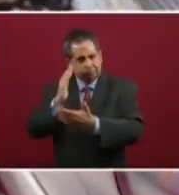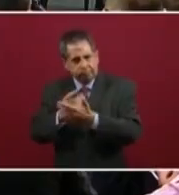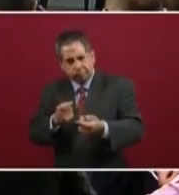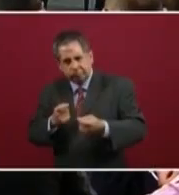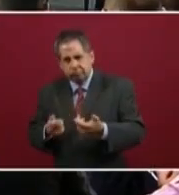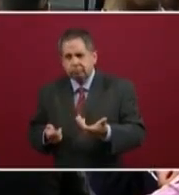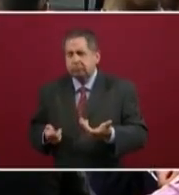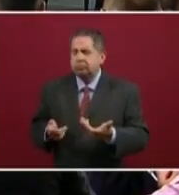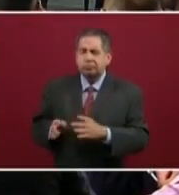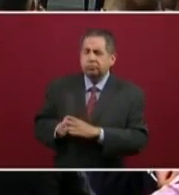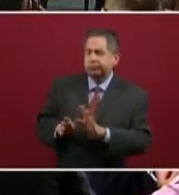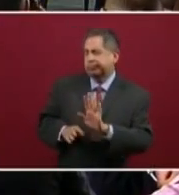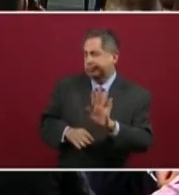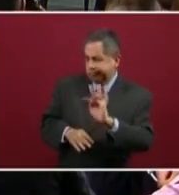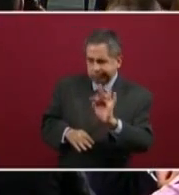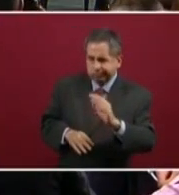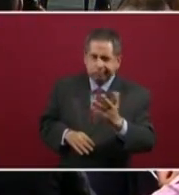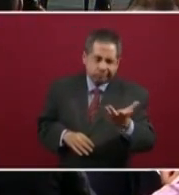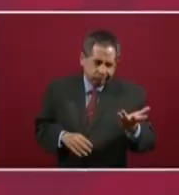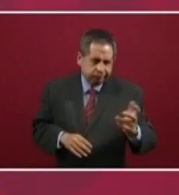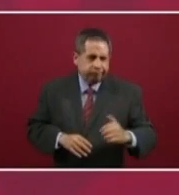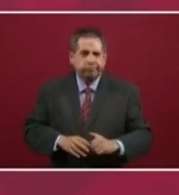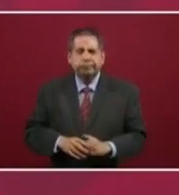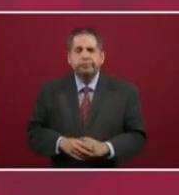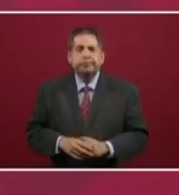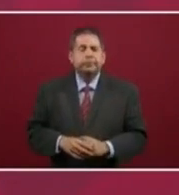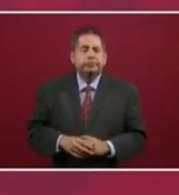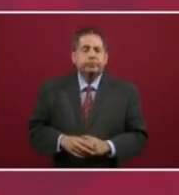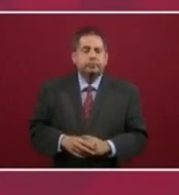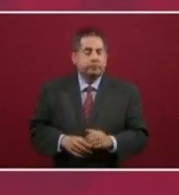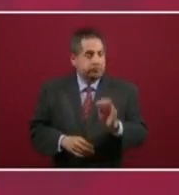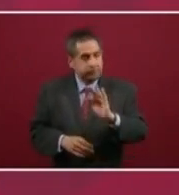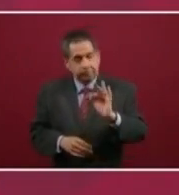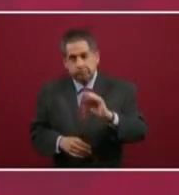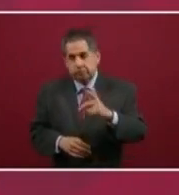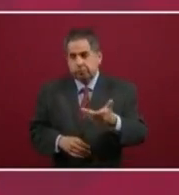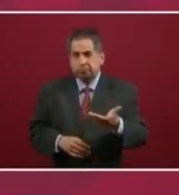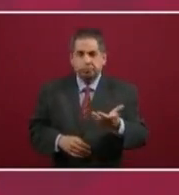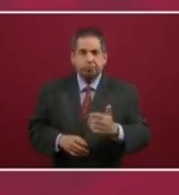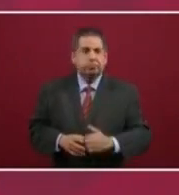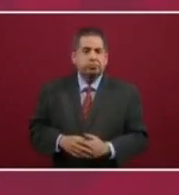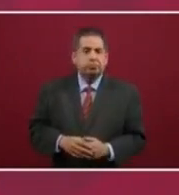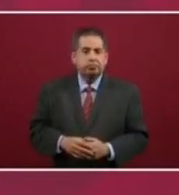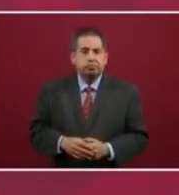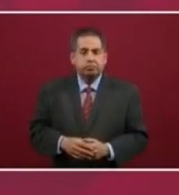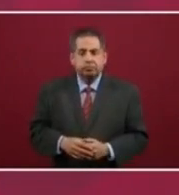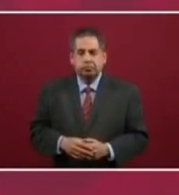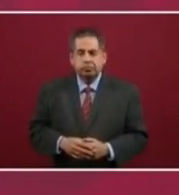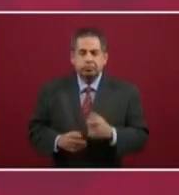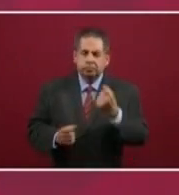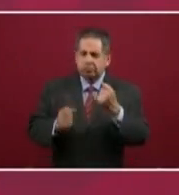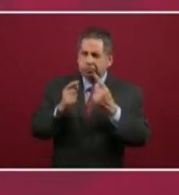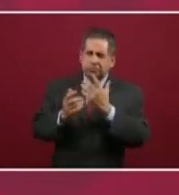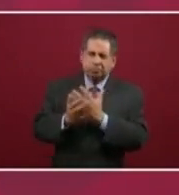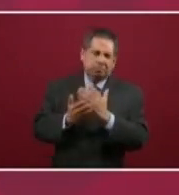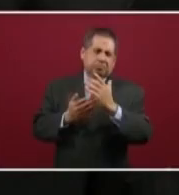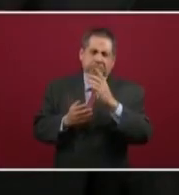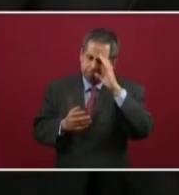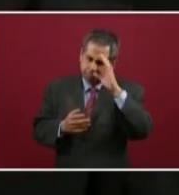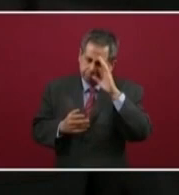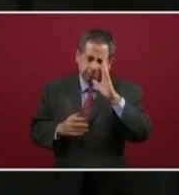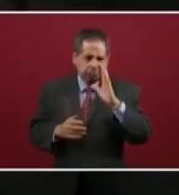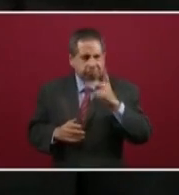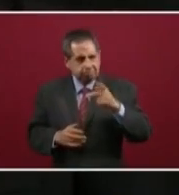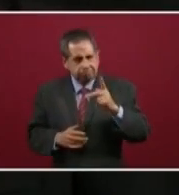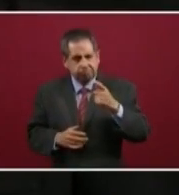que haya este estos excesos pero